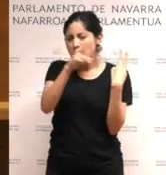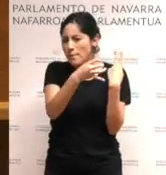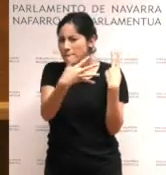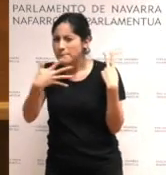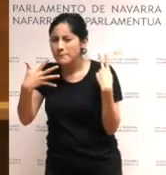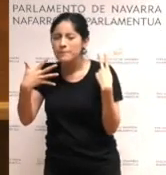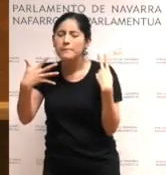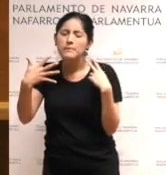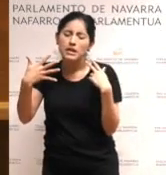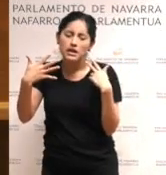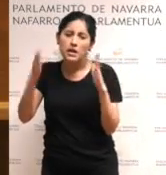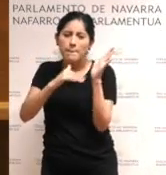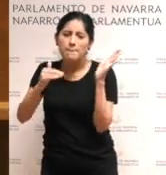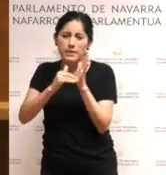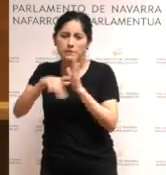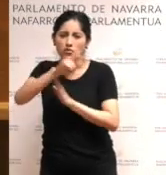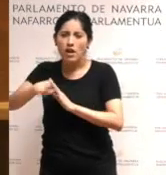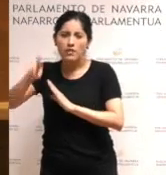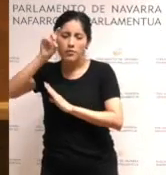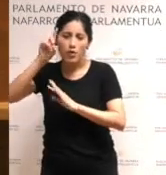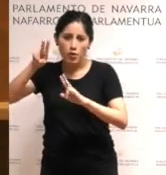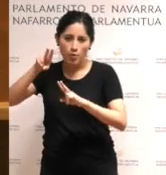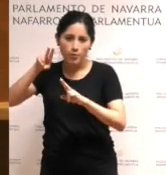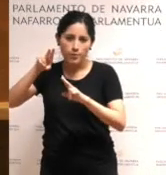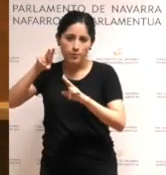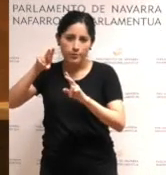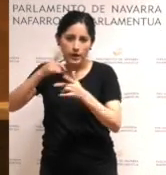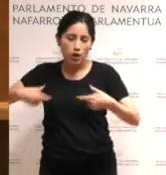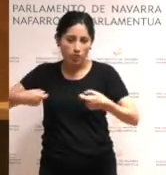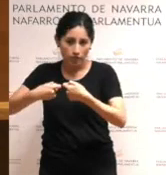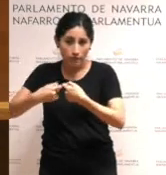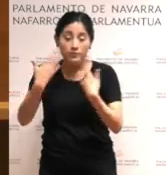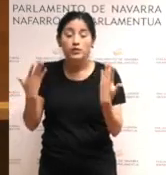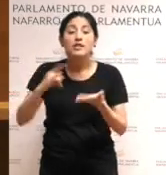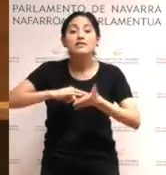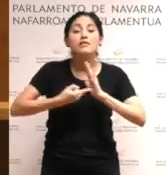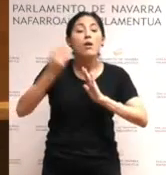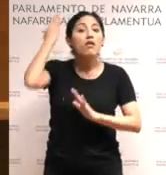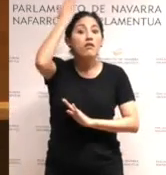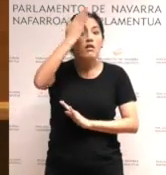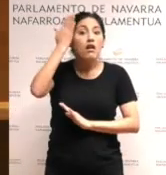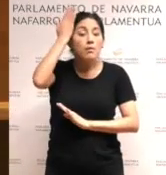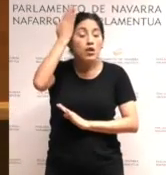Año 2022. El sistema educativo navarro tiene